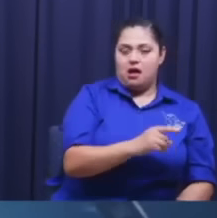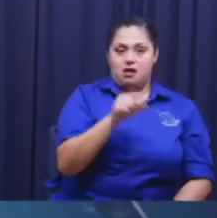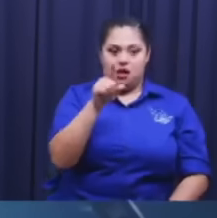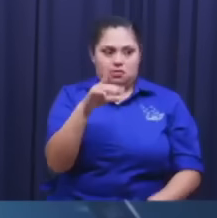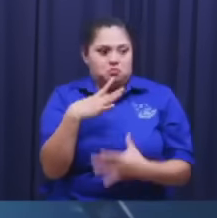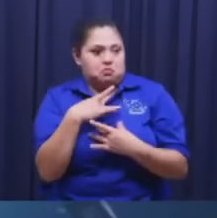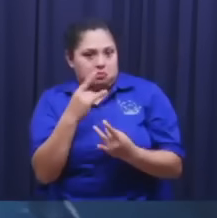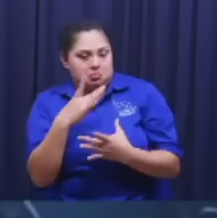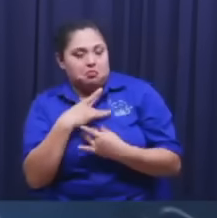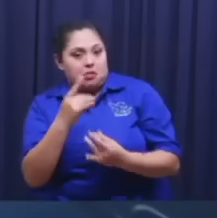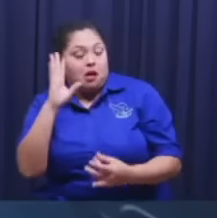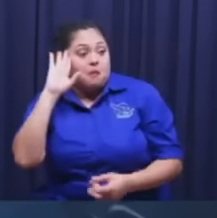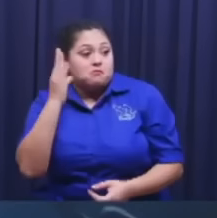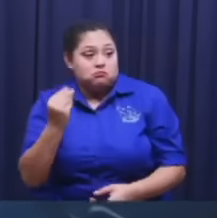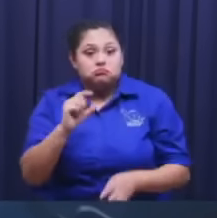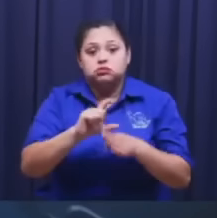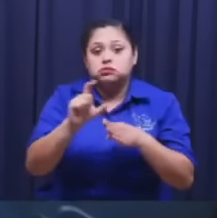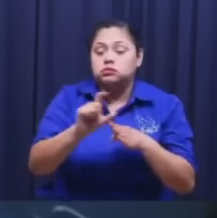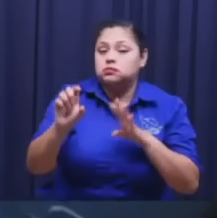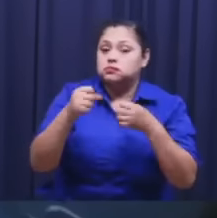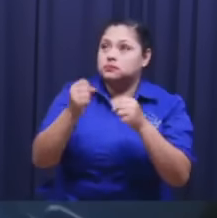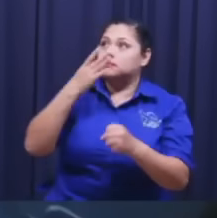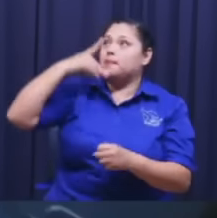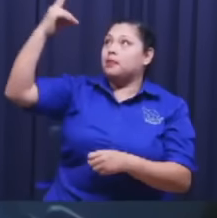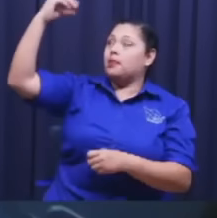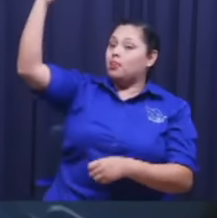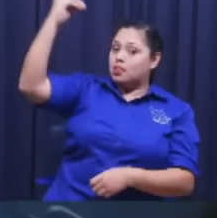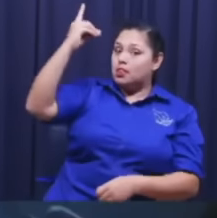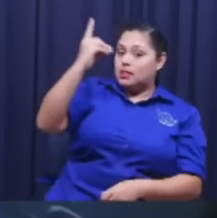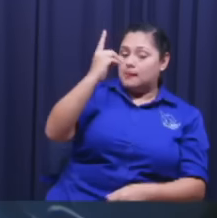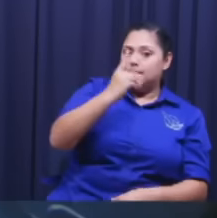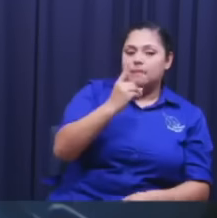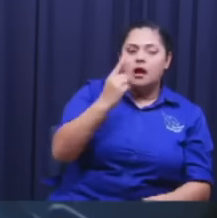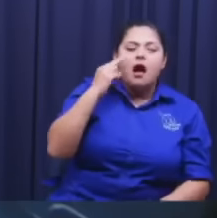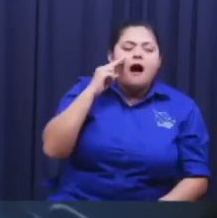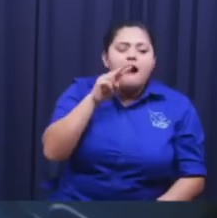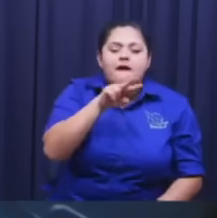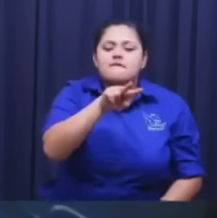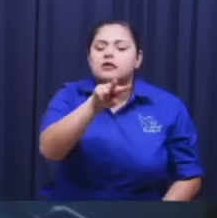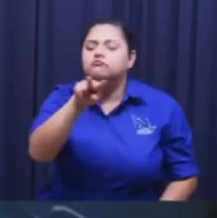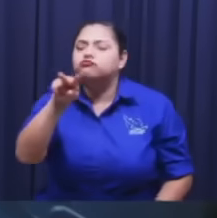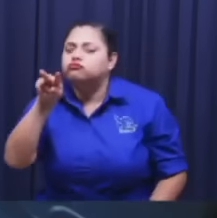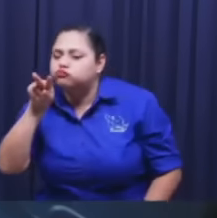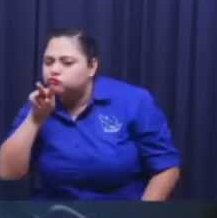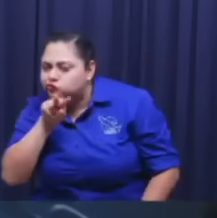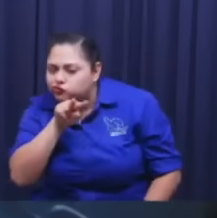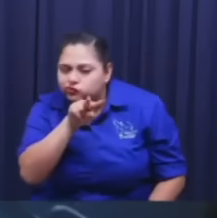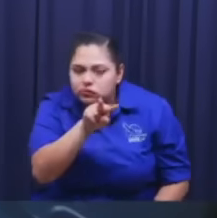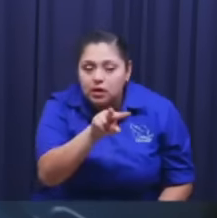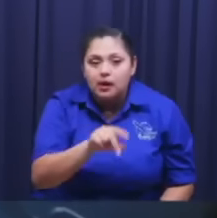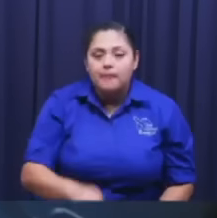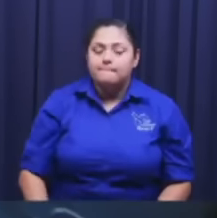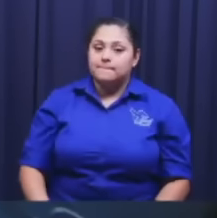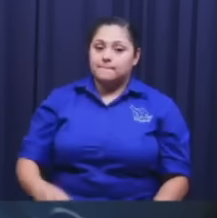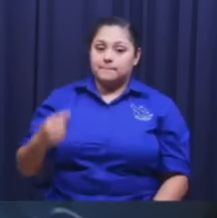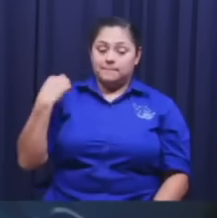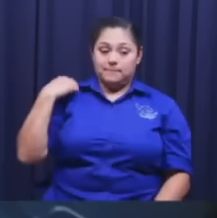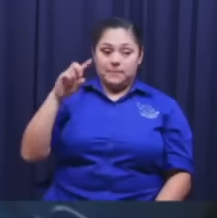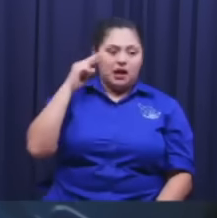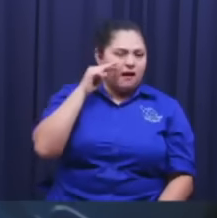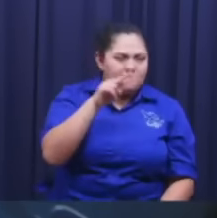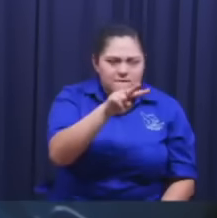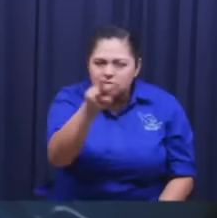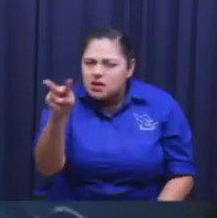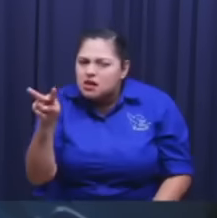hay cosas que hacen que Dios descienda, a veces a supervisar. Descendamos a ver qué están haciendo los